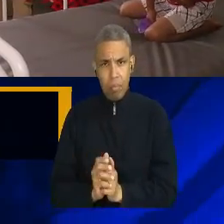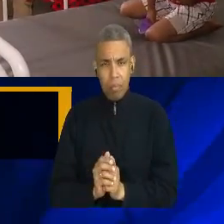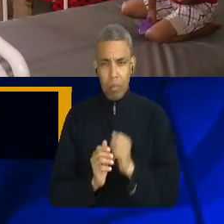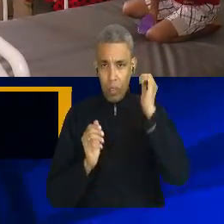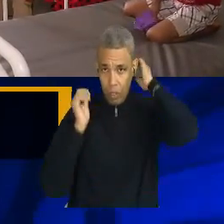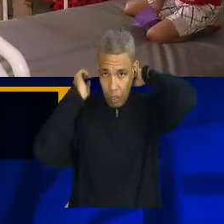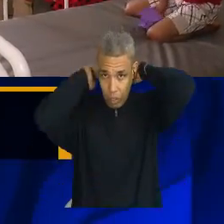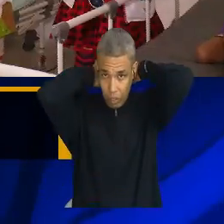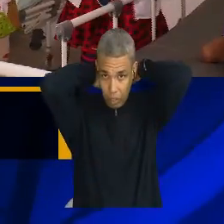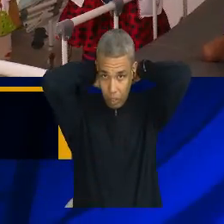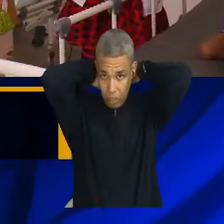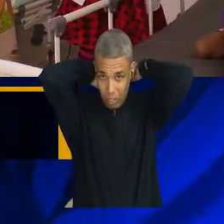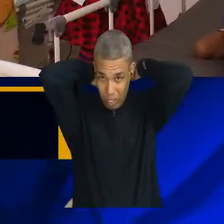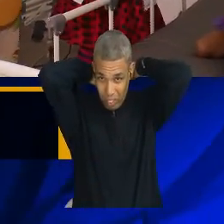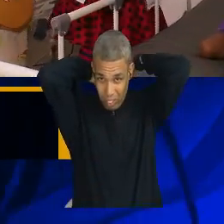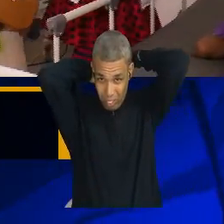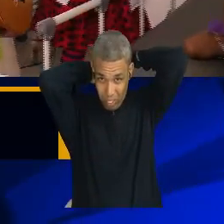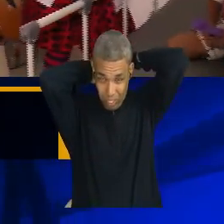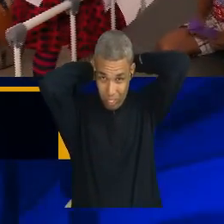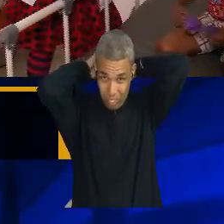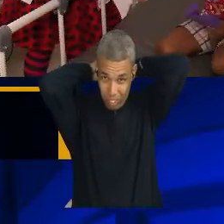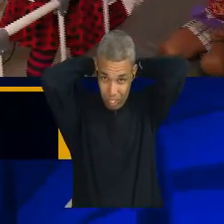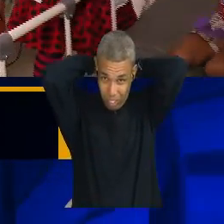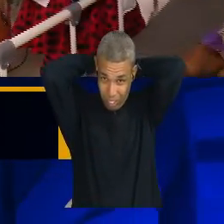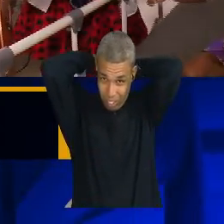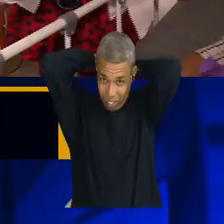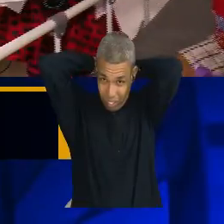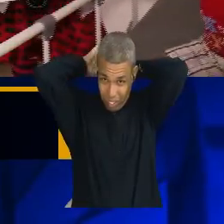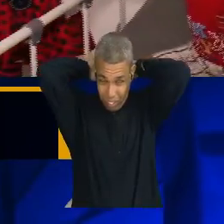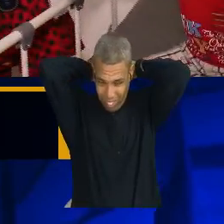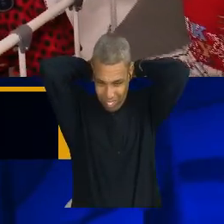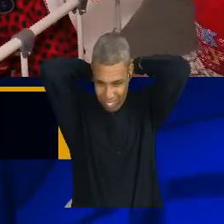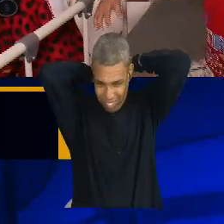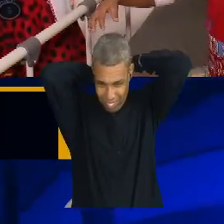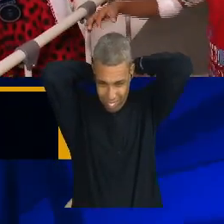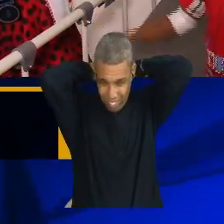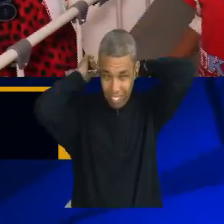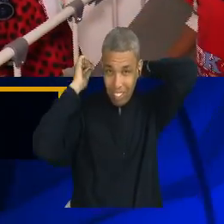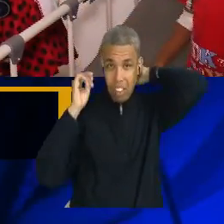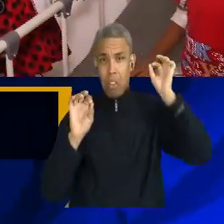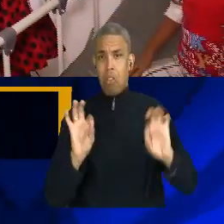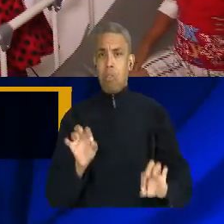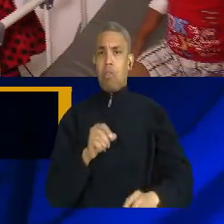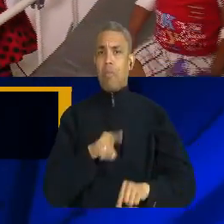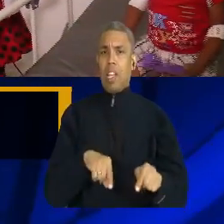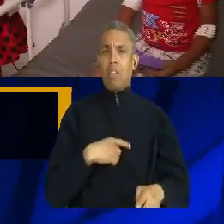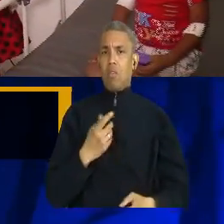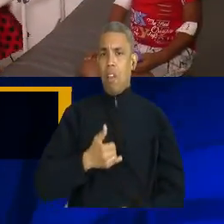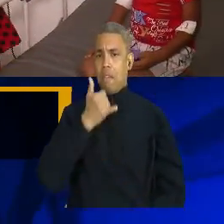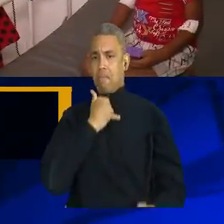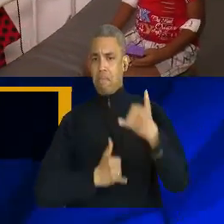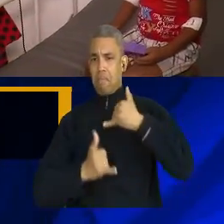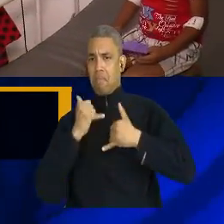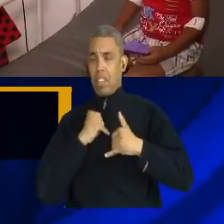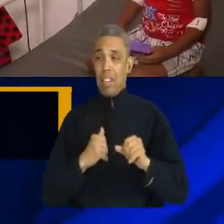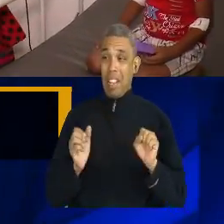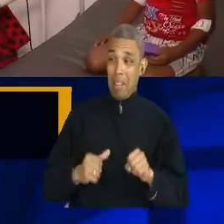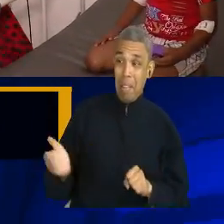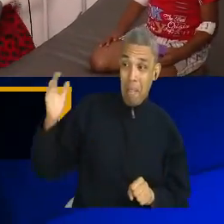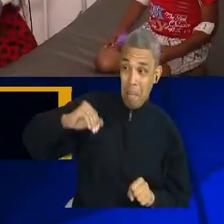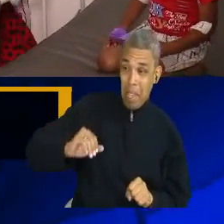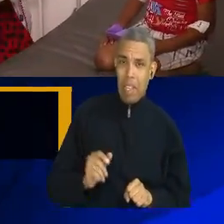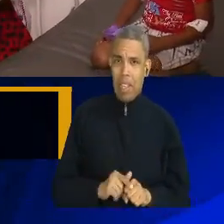organizar una actividad en un centro comercial, bueno, pues quiero invitar a la Fundación Doctora Clown para que venga con sus clown y puedan poner un